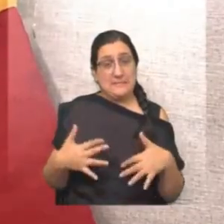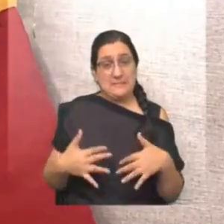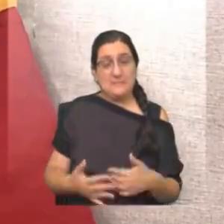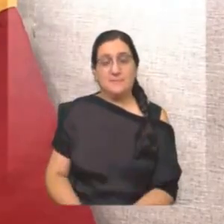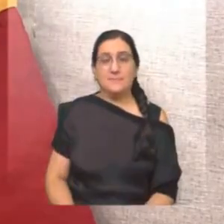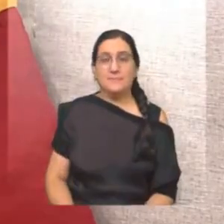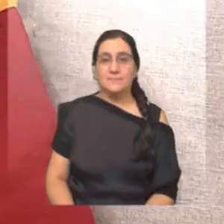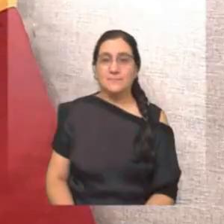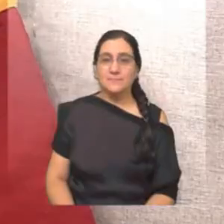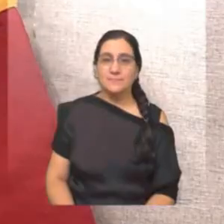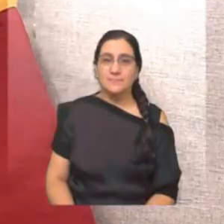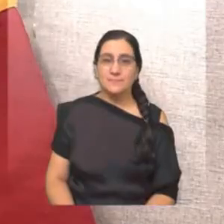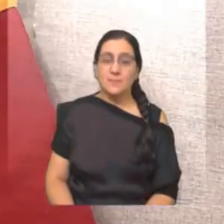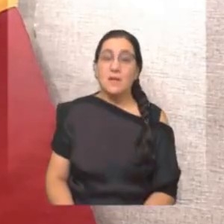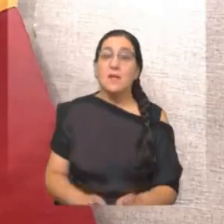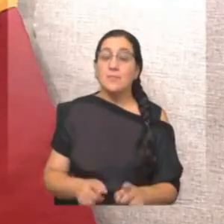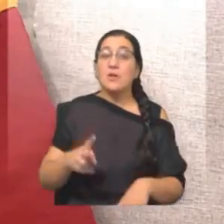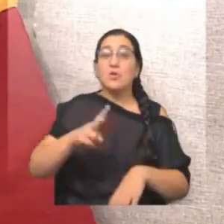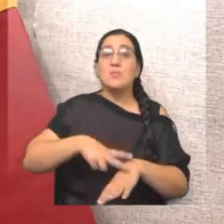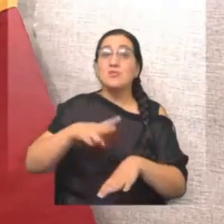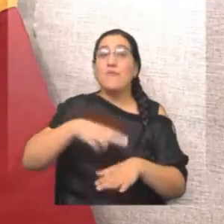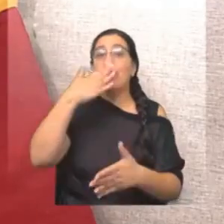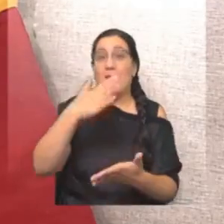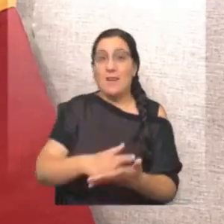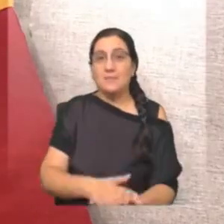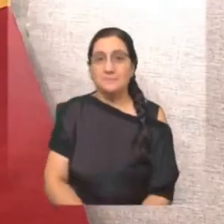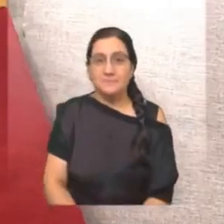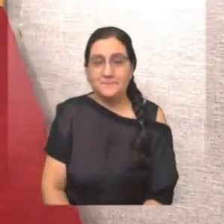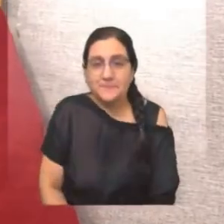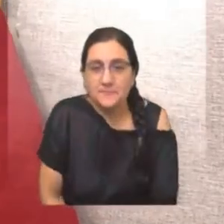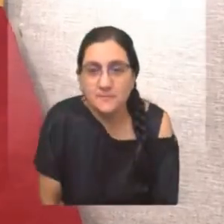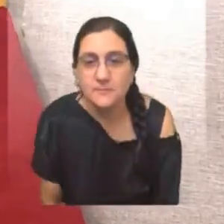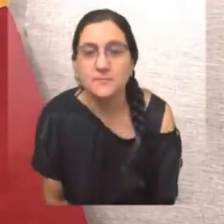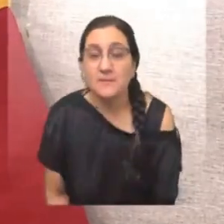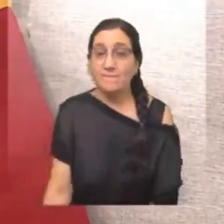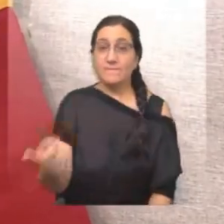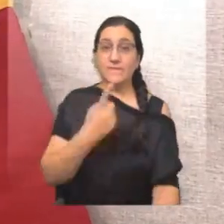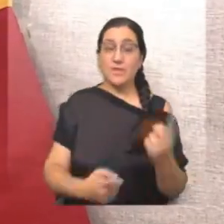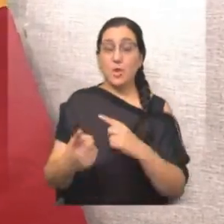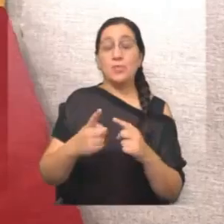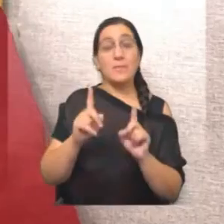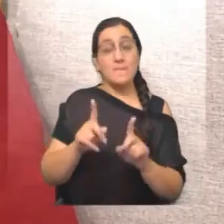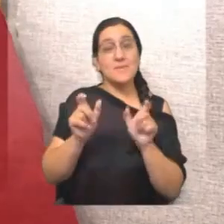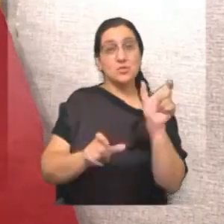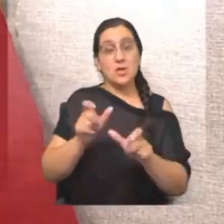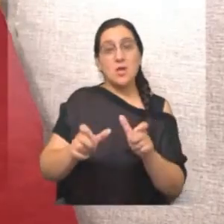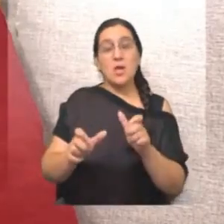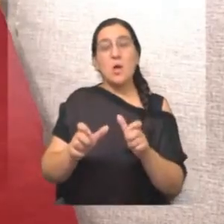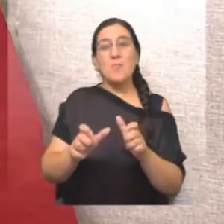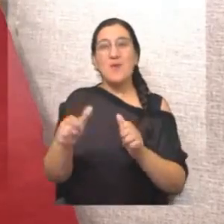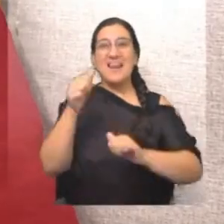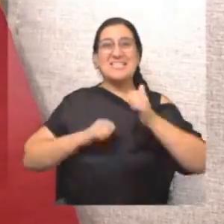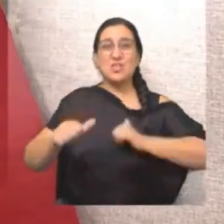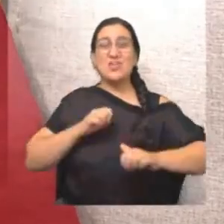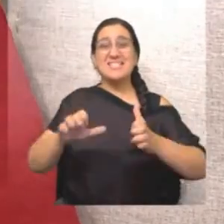esa. Un tip final, por ejemplo, cuando hemos atendido personas por lesiones eléctricas también en